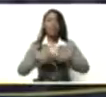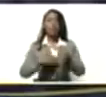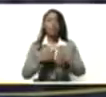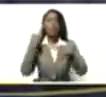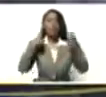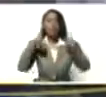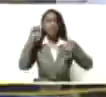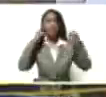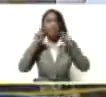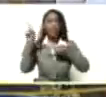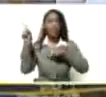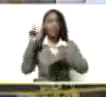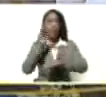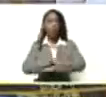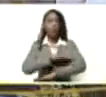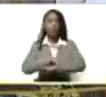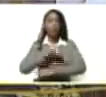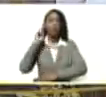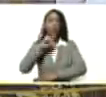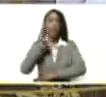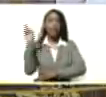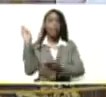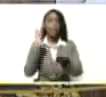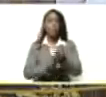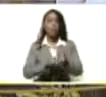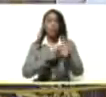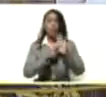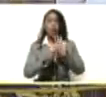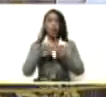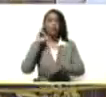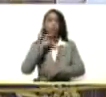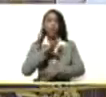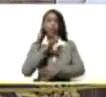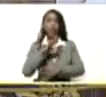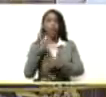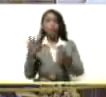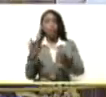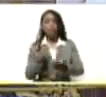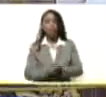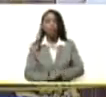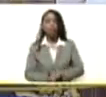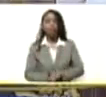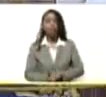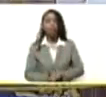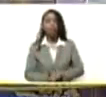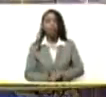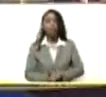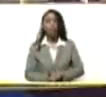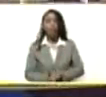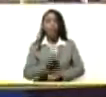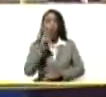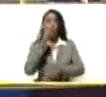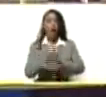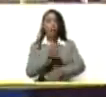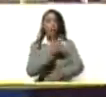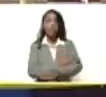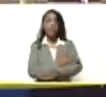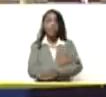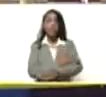de esa acción histórica que marcó la historia valga la redundancia en un antes y un después